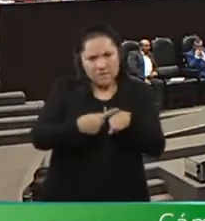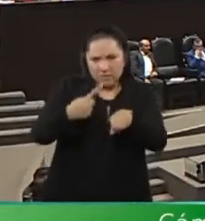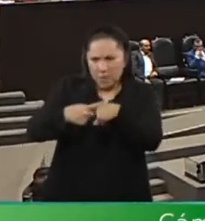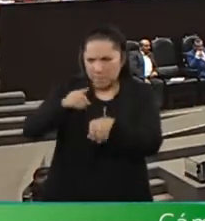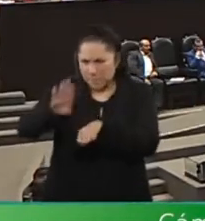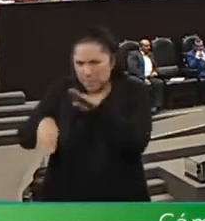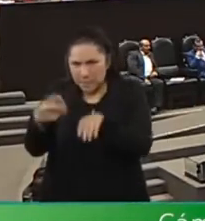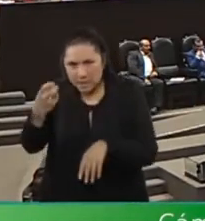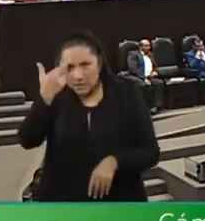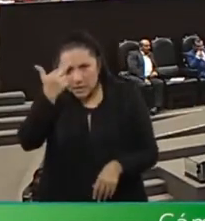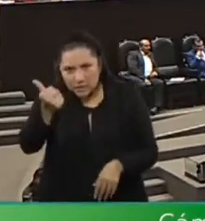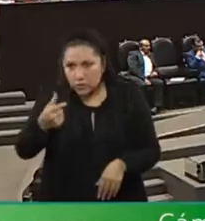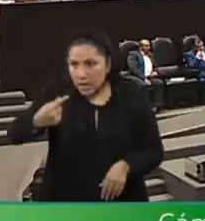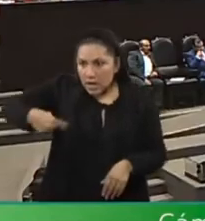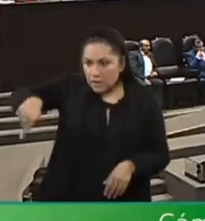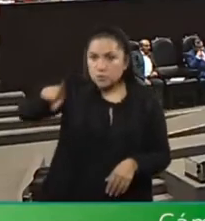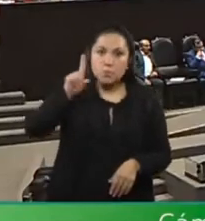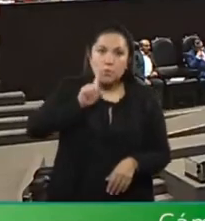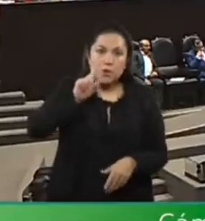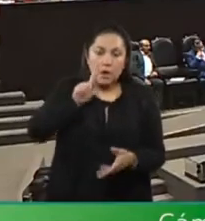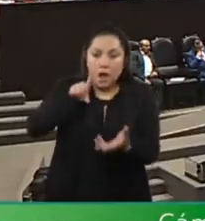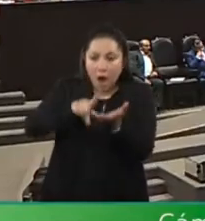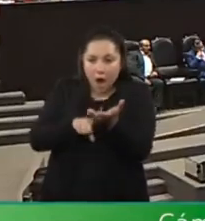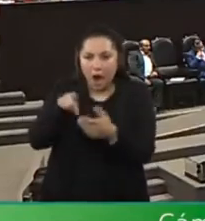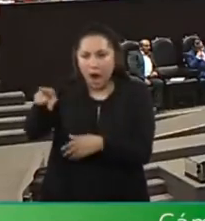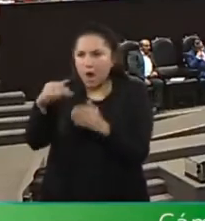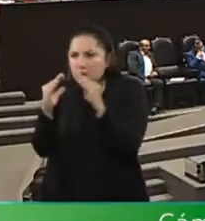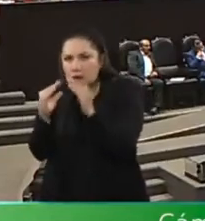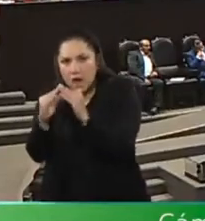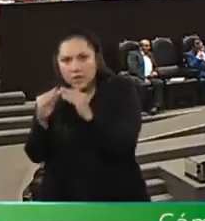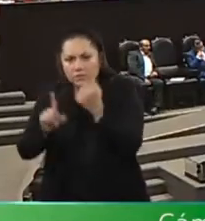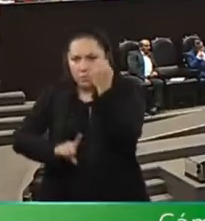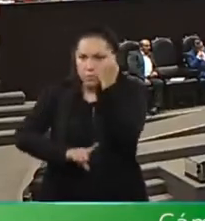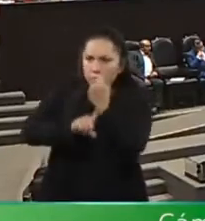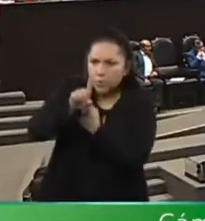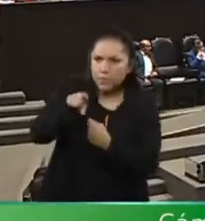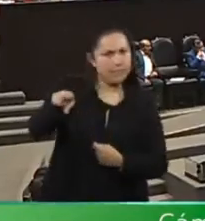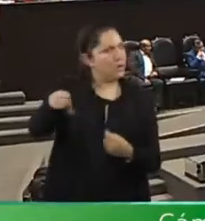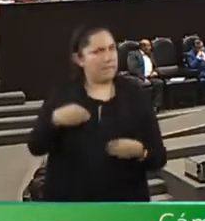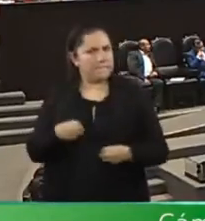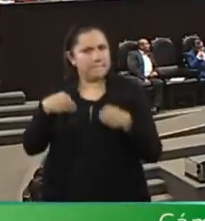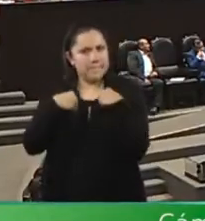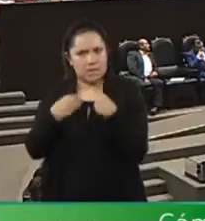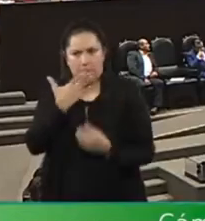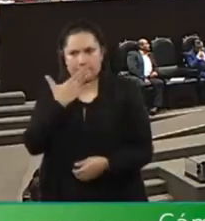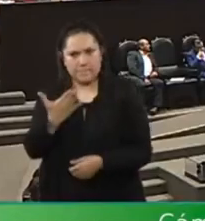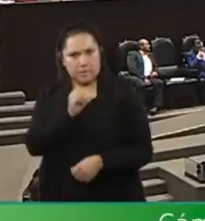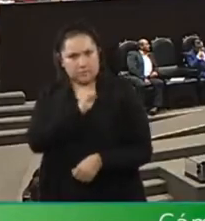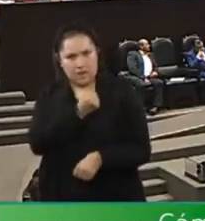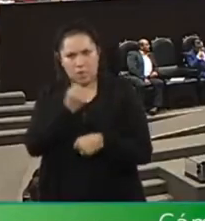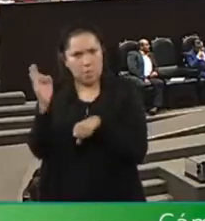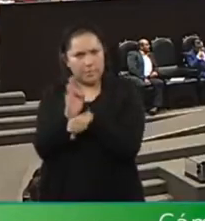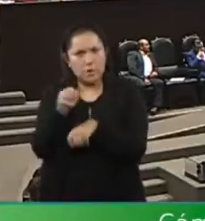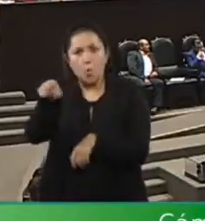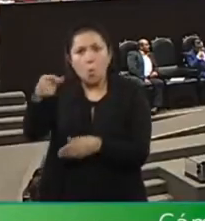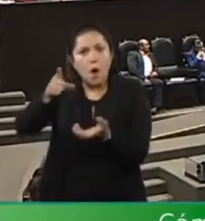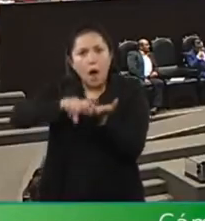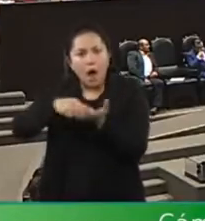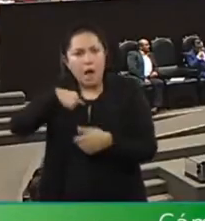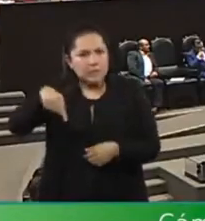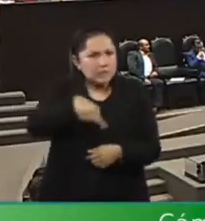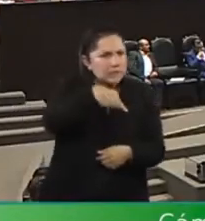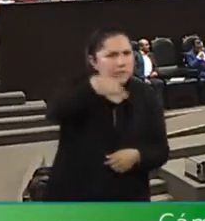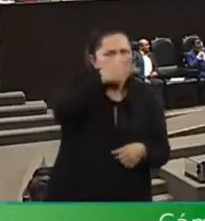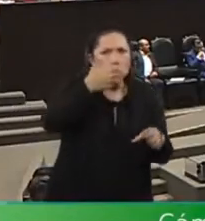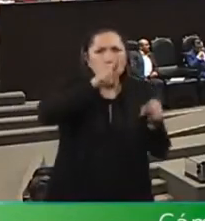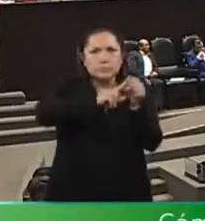paupérrimas y precarias de pobreza y perdiendo la vida porque no hay hospitales o clínicas cercanas en sus comunidades. Pero